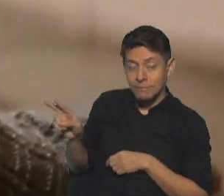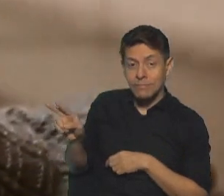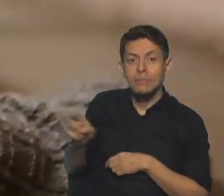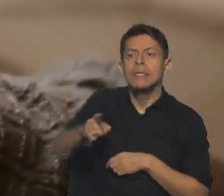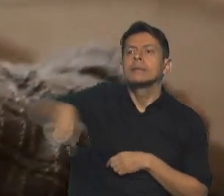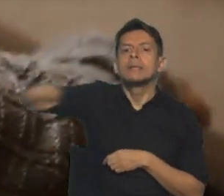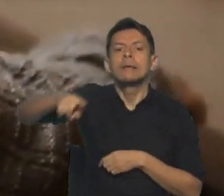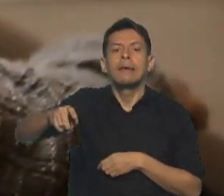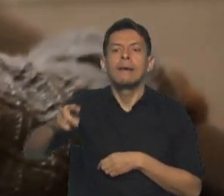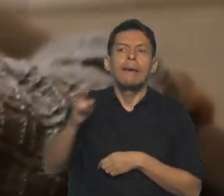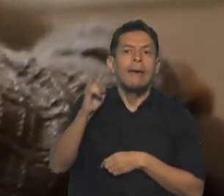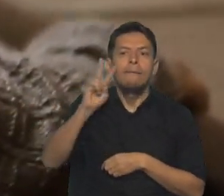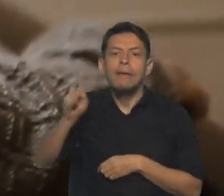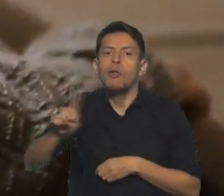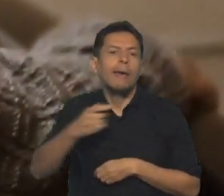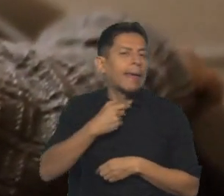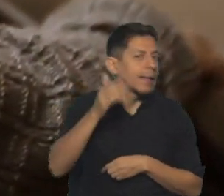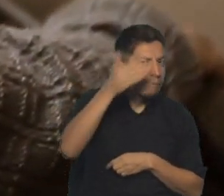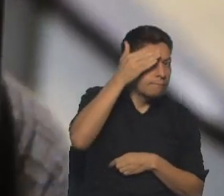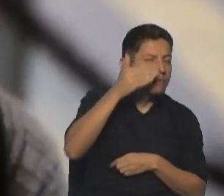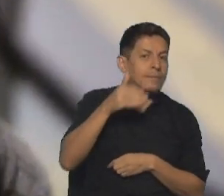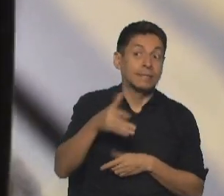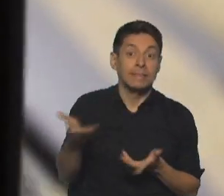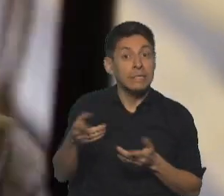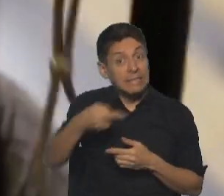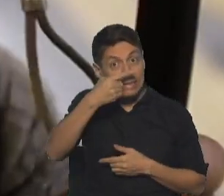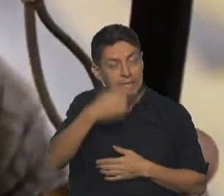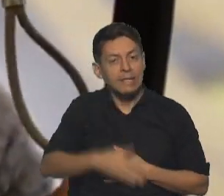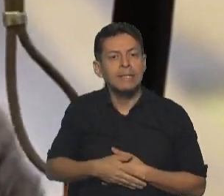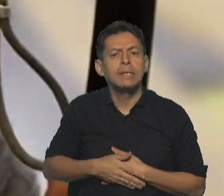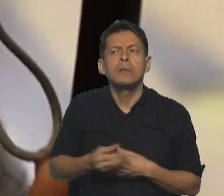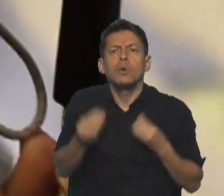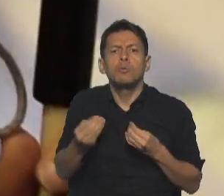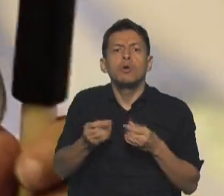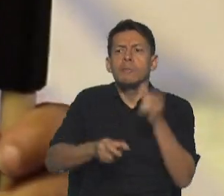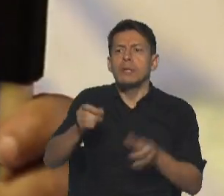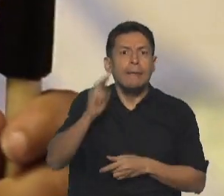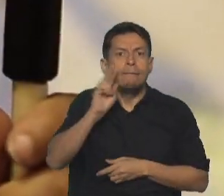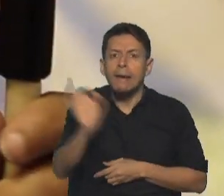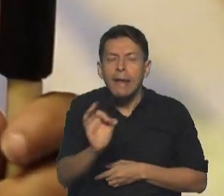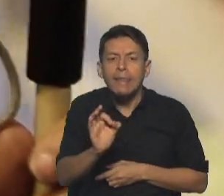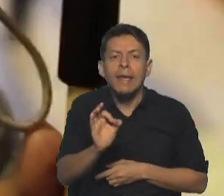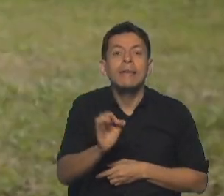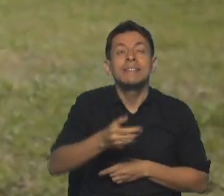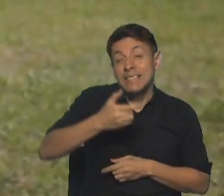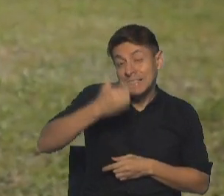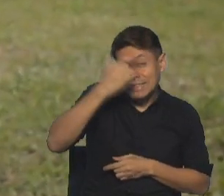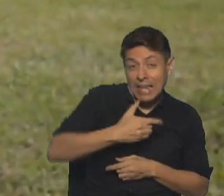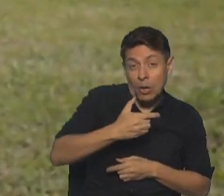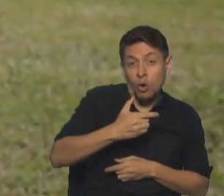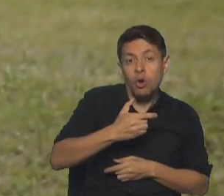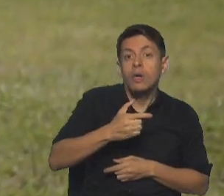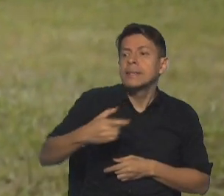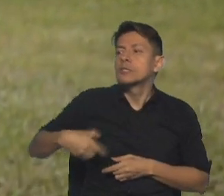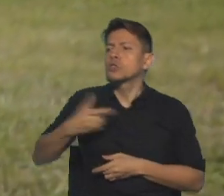pone la mirada justamente en quienes no ven y en cómo son los vínculos de la sociedad con las personas ciegas,